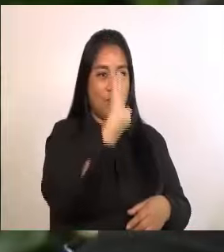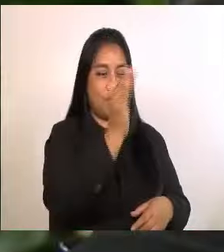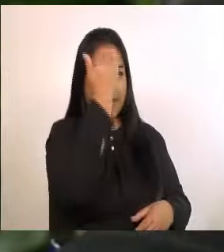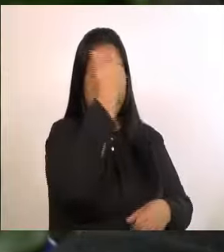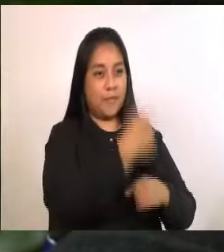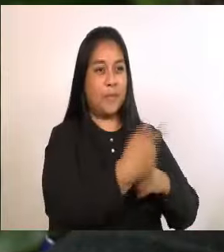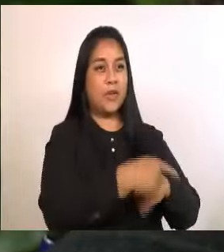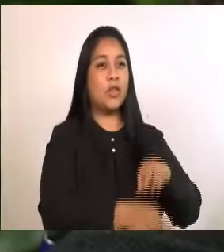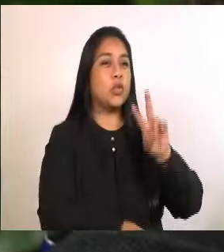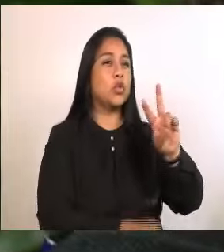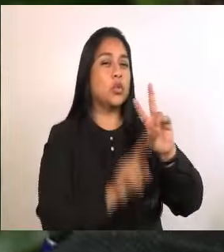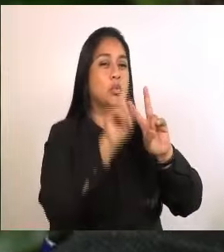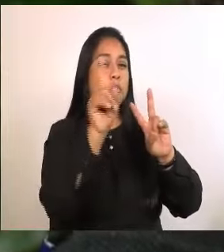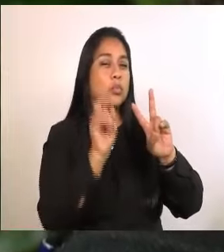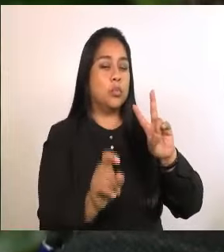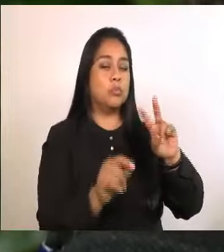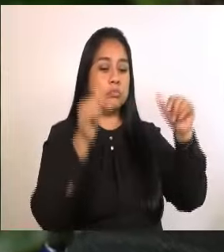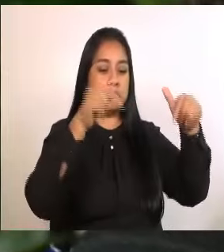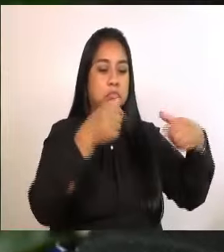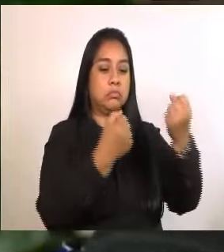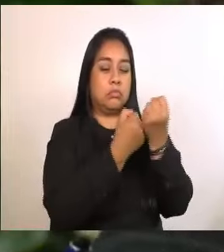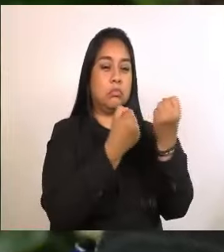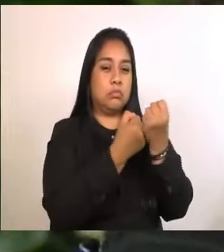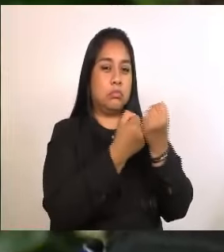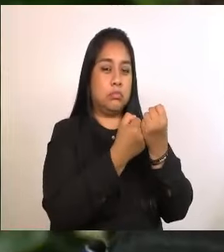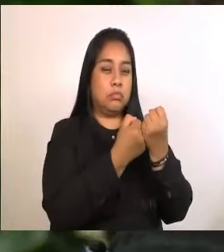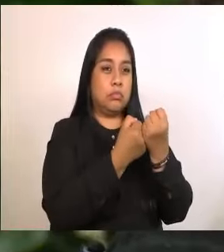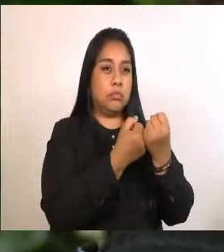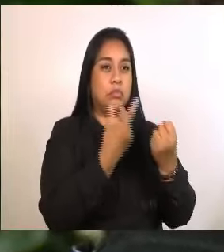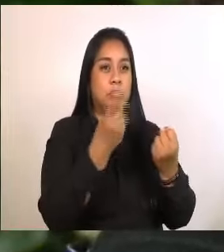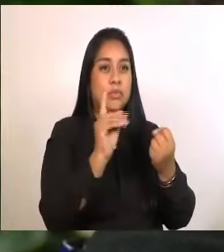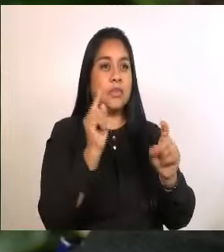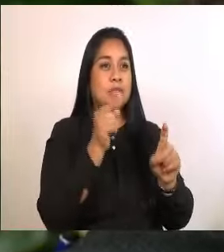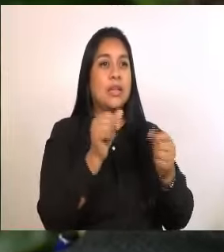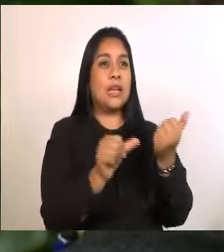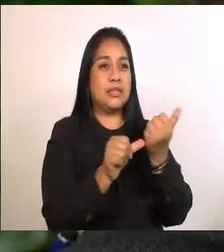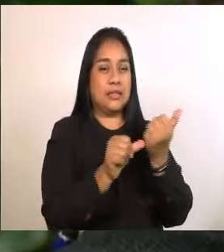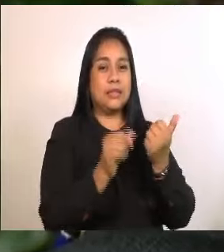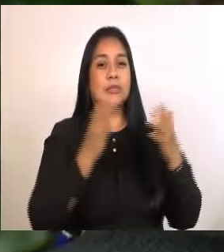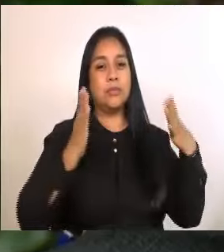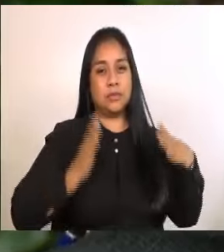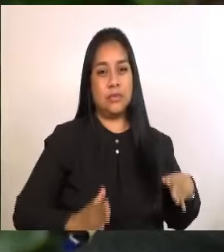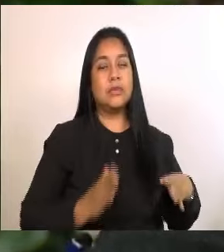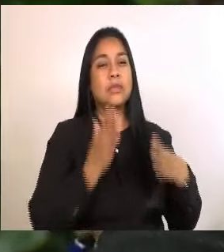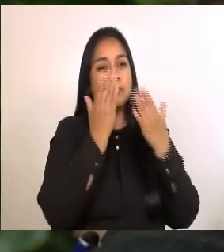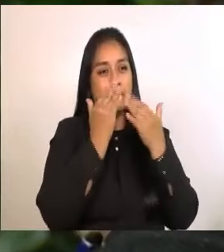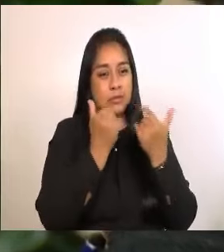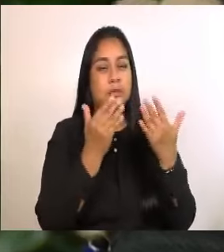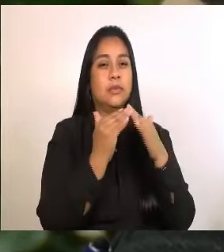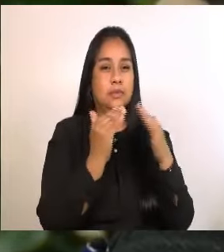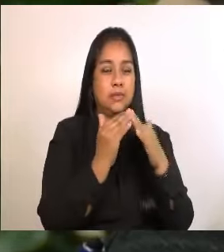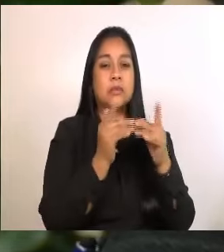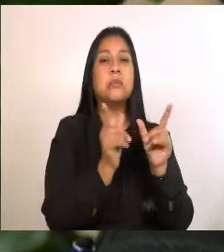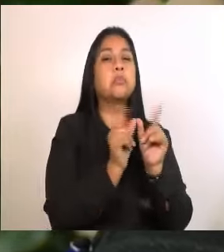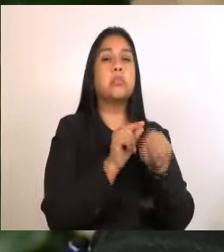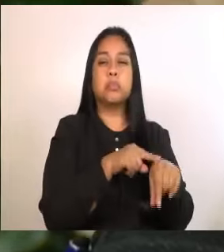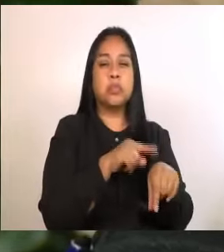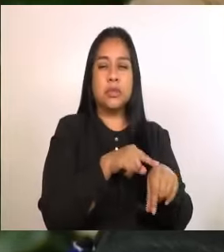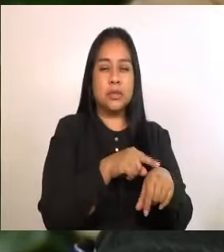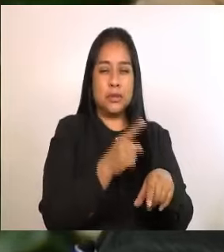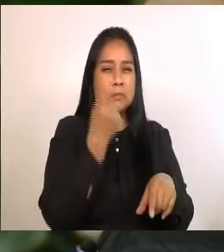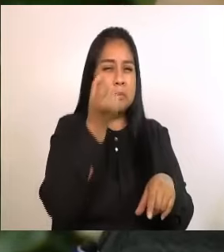preguntas. Como dicen que este apoyo es hace asistencia humanitaria, alimentación, vivienda, es temporal, para entender